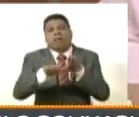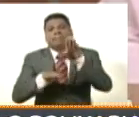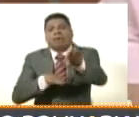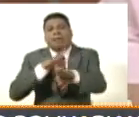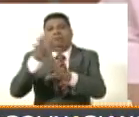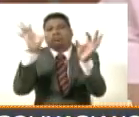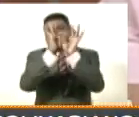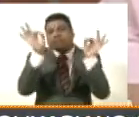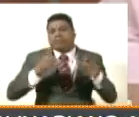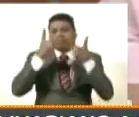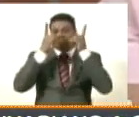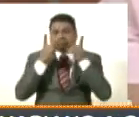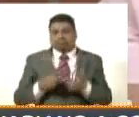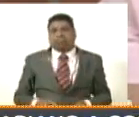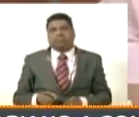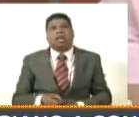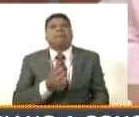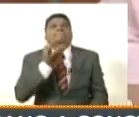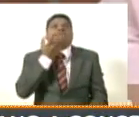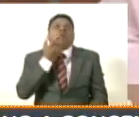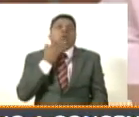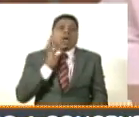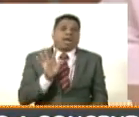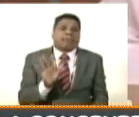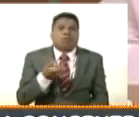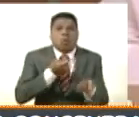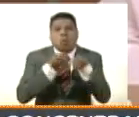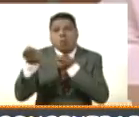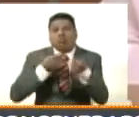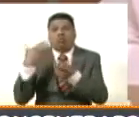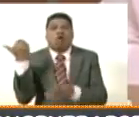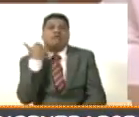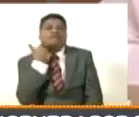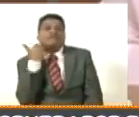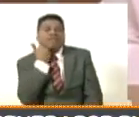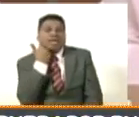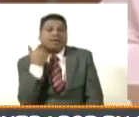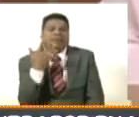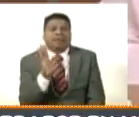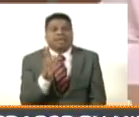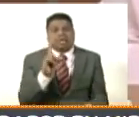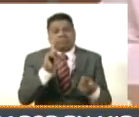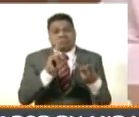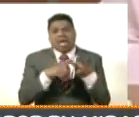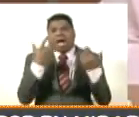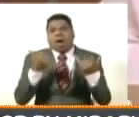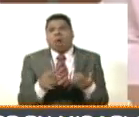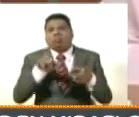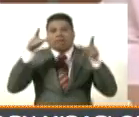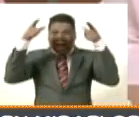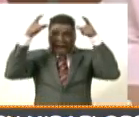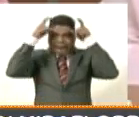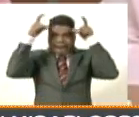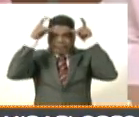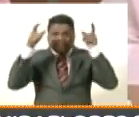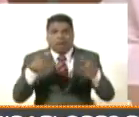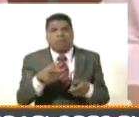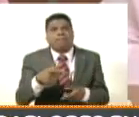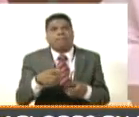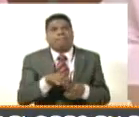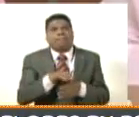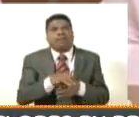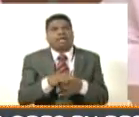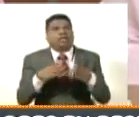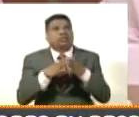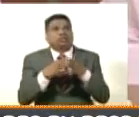manera decidida, por ejemplo, en el control de la fiebre aftosa en nuestra ganadería, para dejar a Venezuela